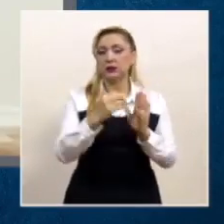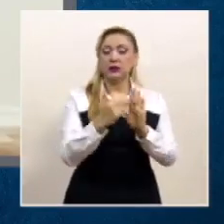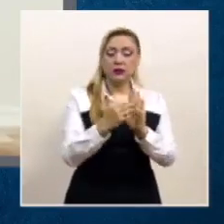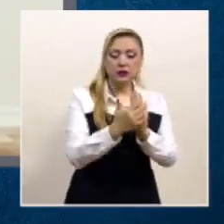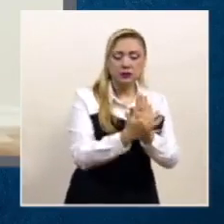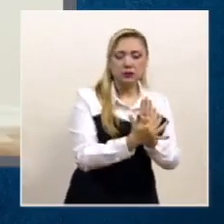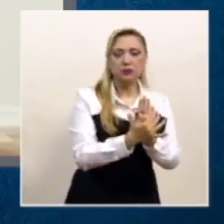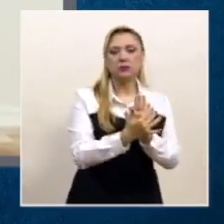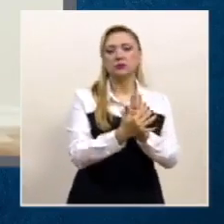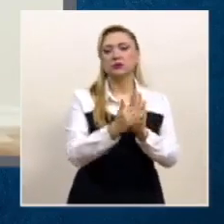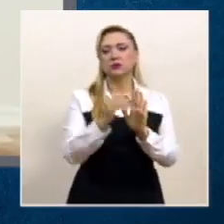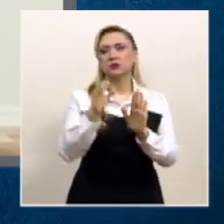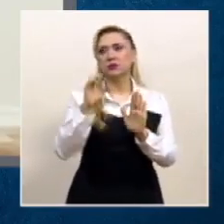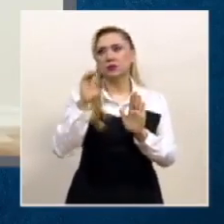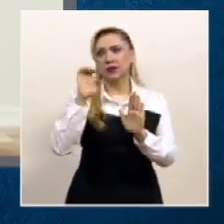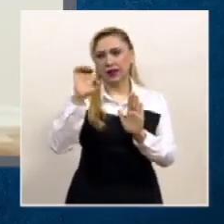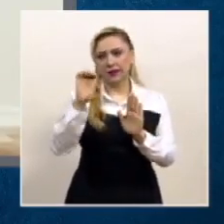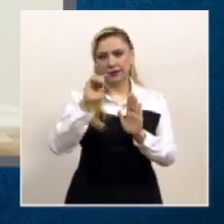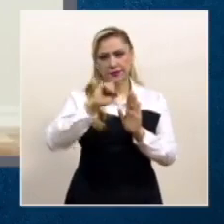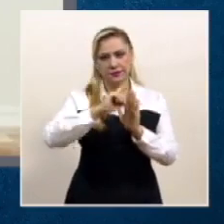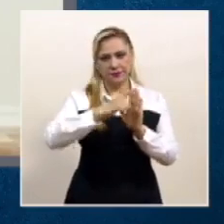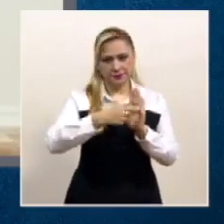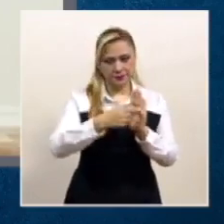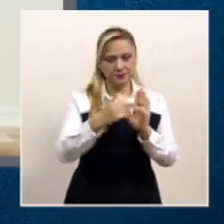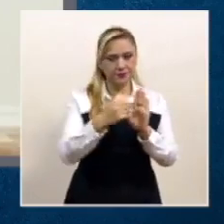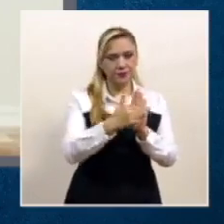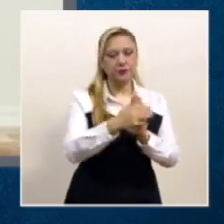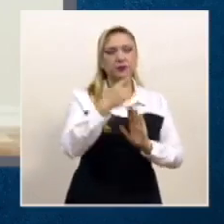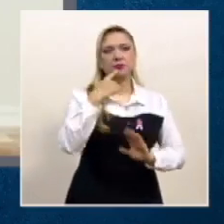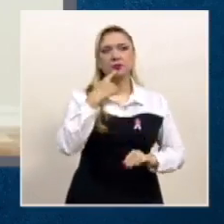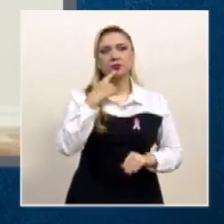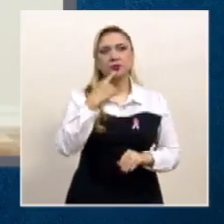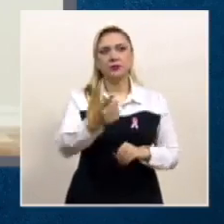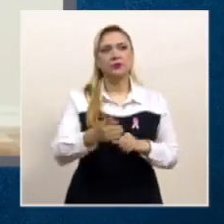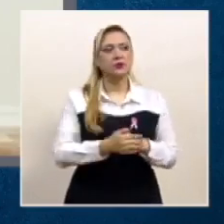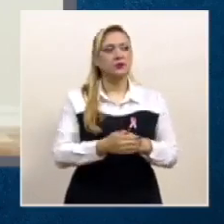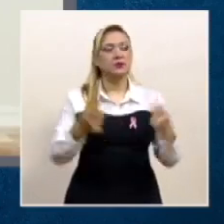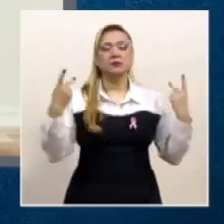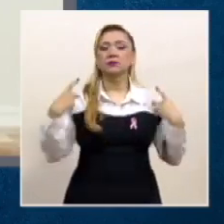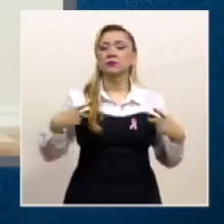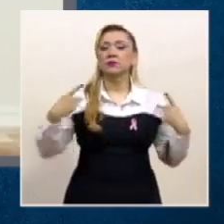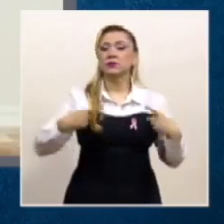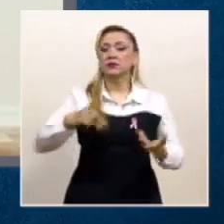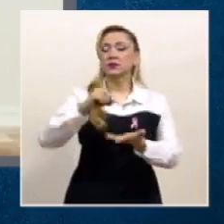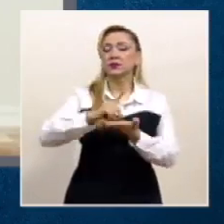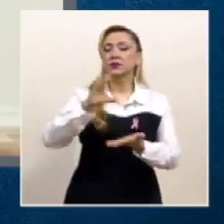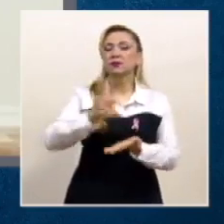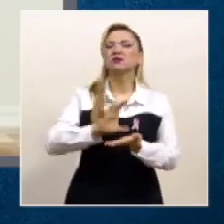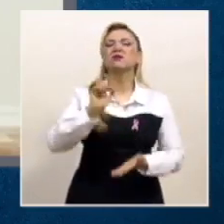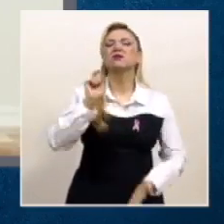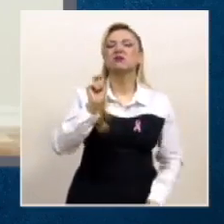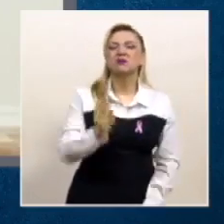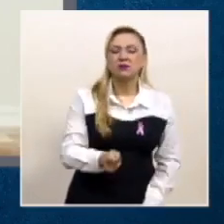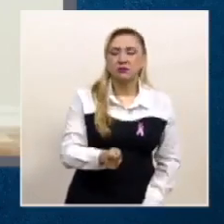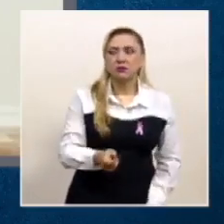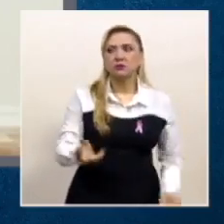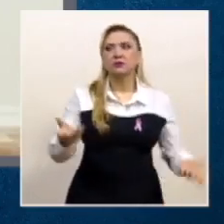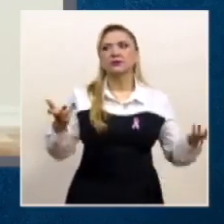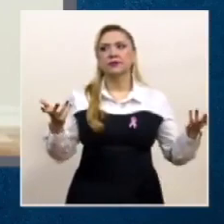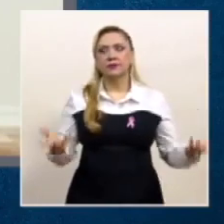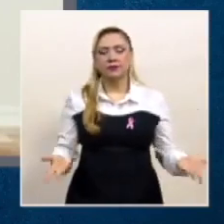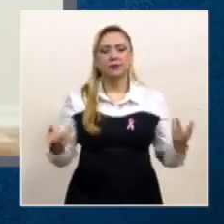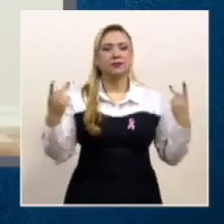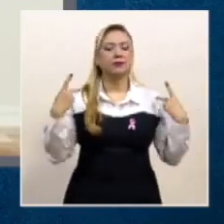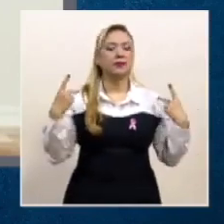específicamente en el inciso E. Digamos que el término de persona con discapacidad es uno que se encuentra en